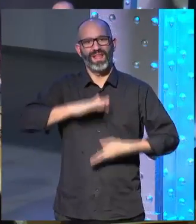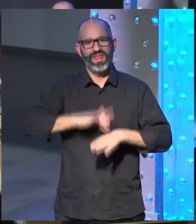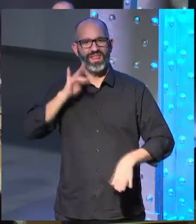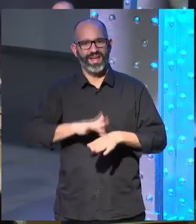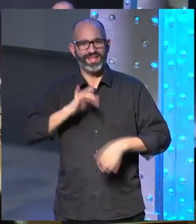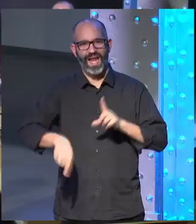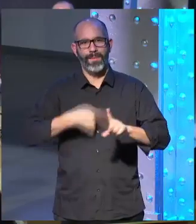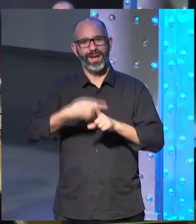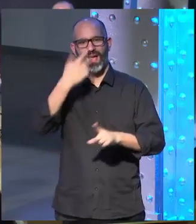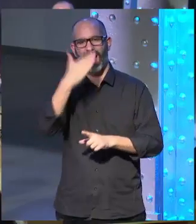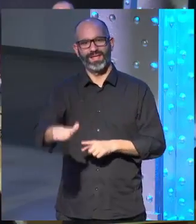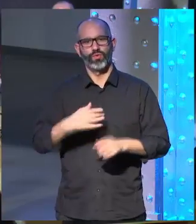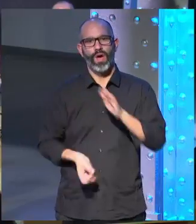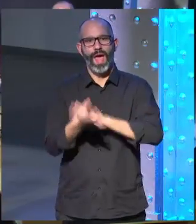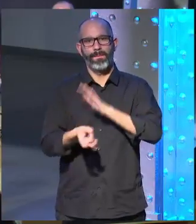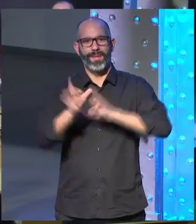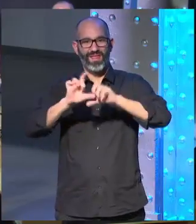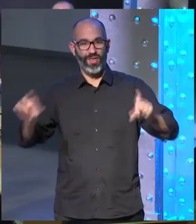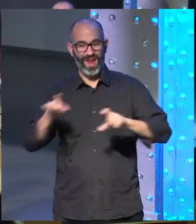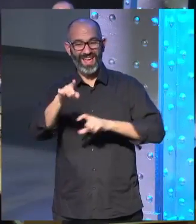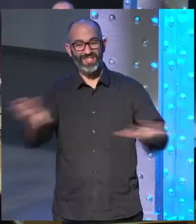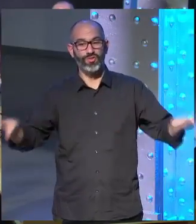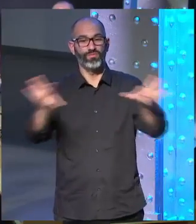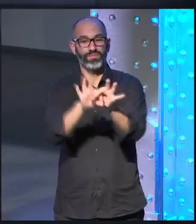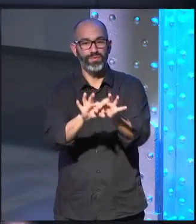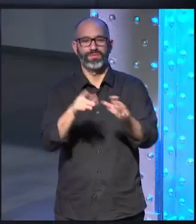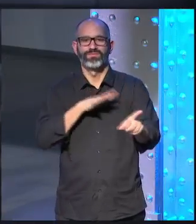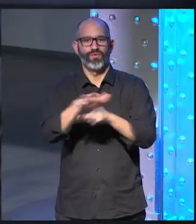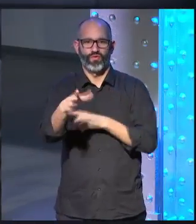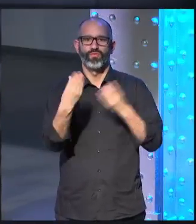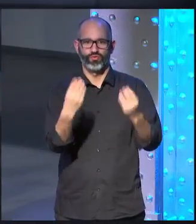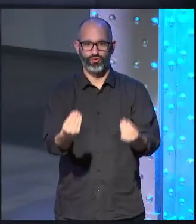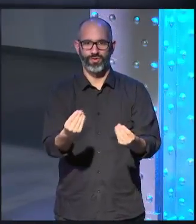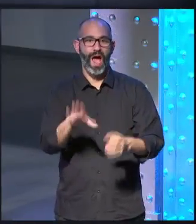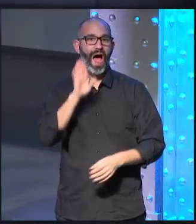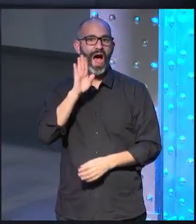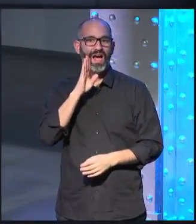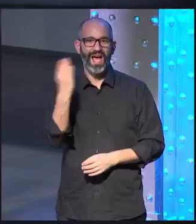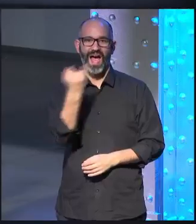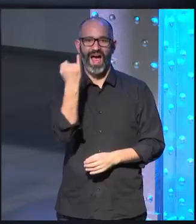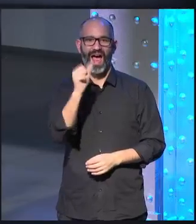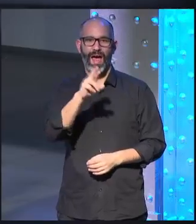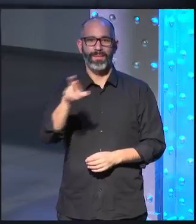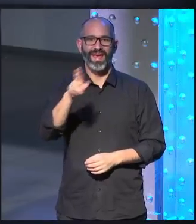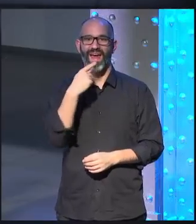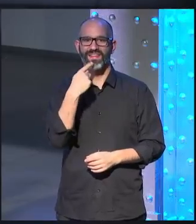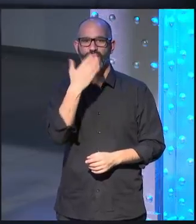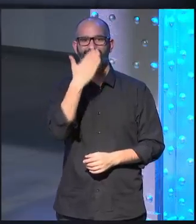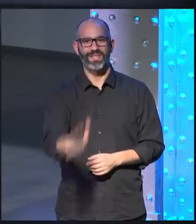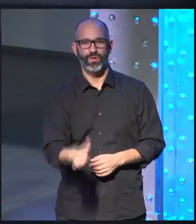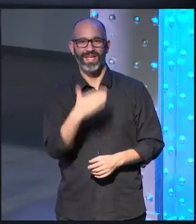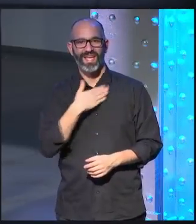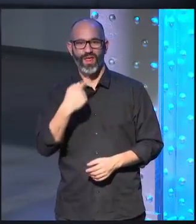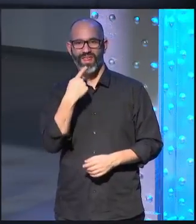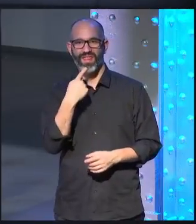digitales y la actitud emprendedora. Y eso conlleva muchas cosas. Y hablaba antes, Javier, de actitud. Y quiero resaltar, traía